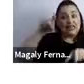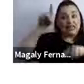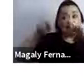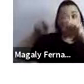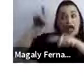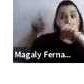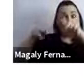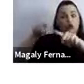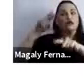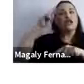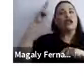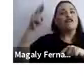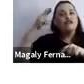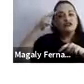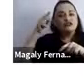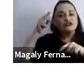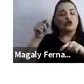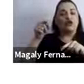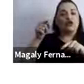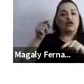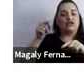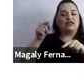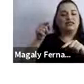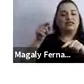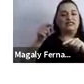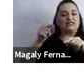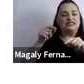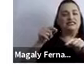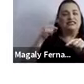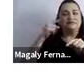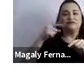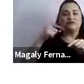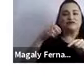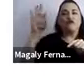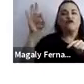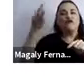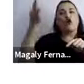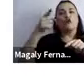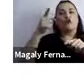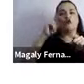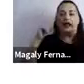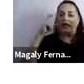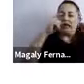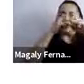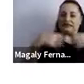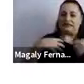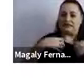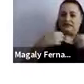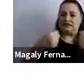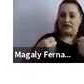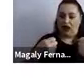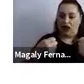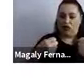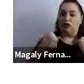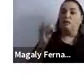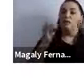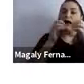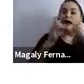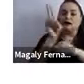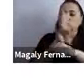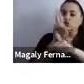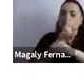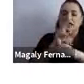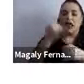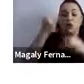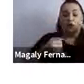las razones y de las ecuaciones en los análisis de salud, casi la más usada en los últimos